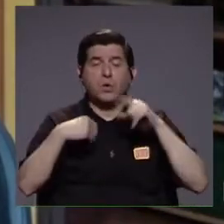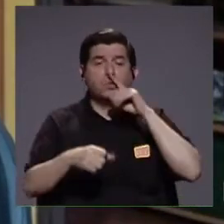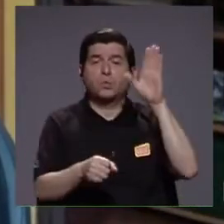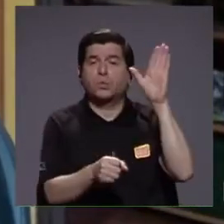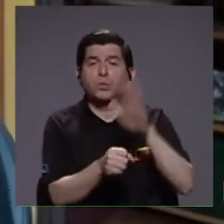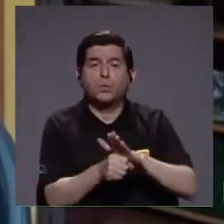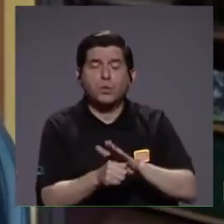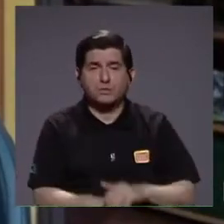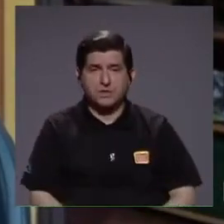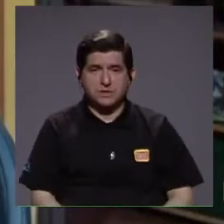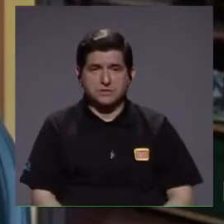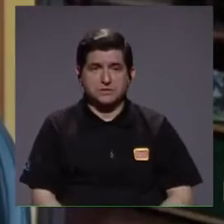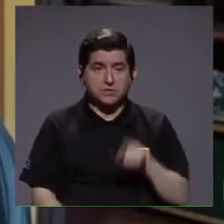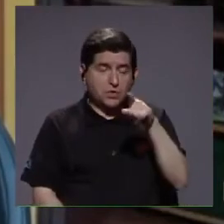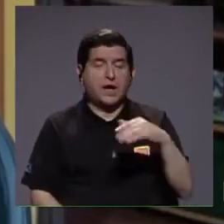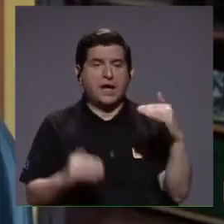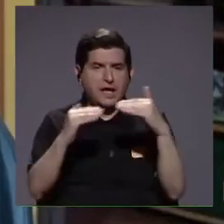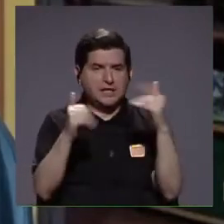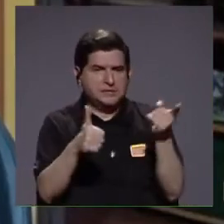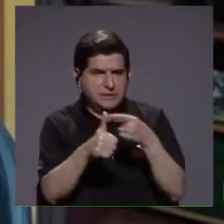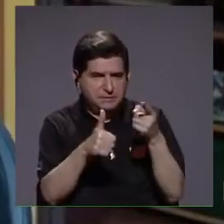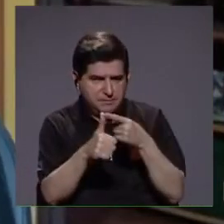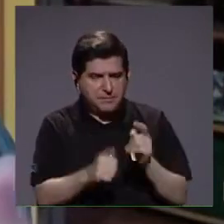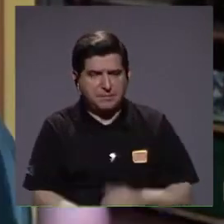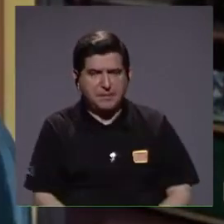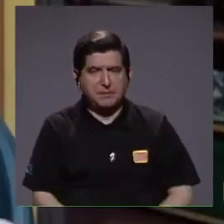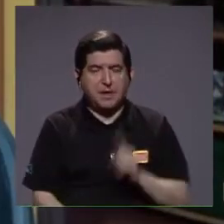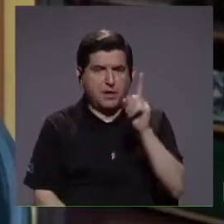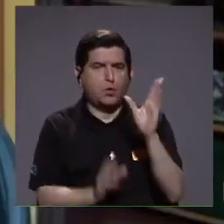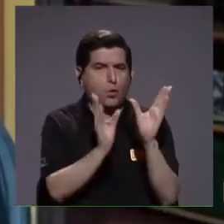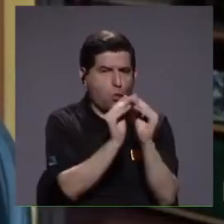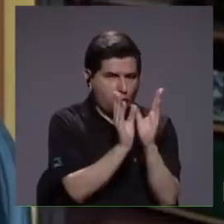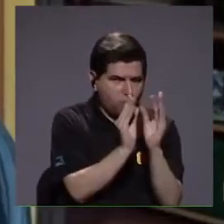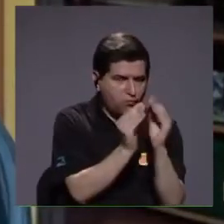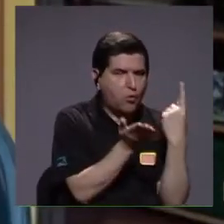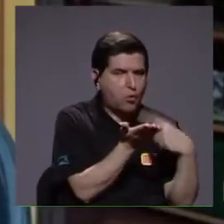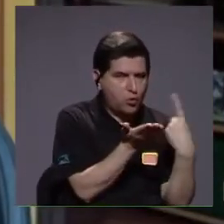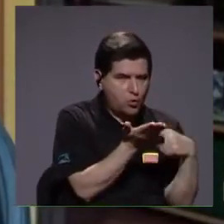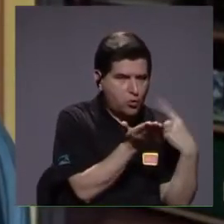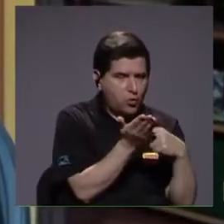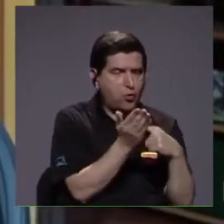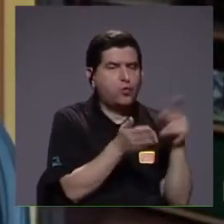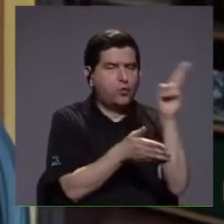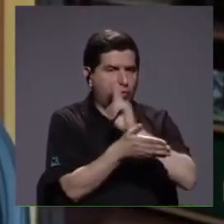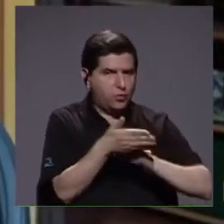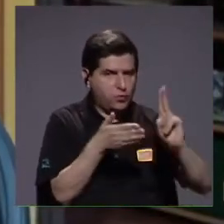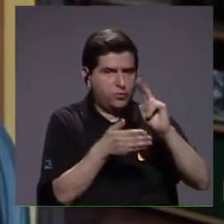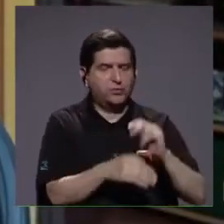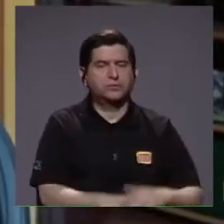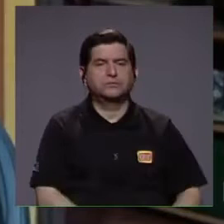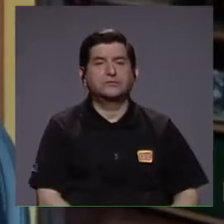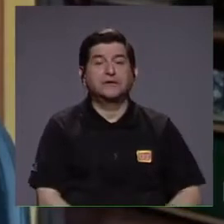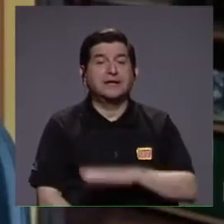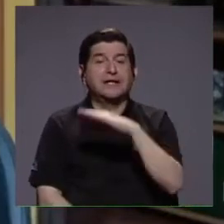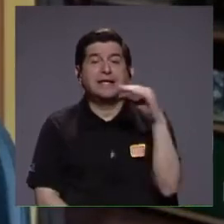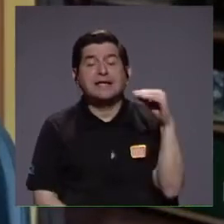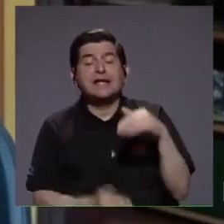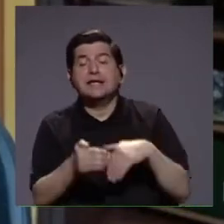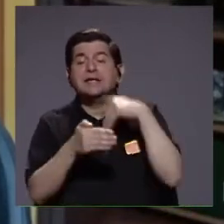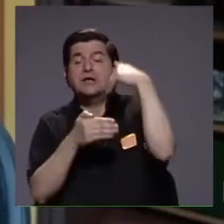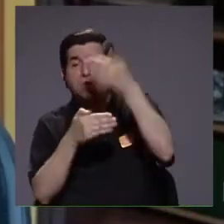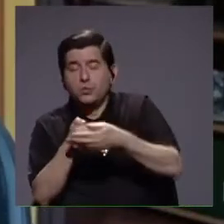asumo ese compromiso de llevarlo a esa instancia, primero generando un foro de discusión universitario